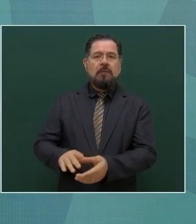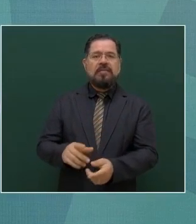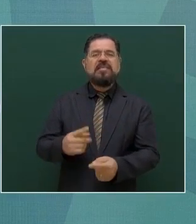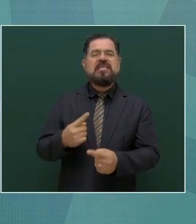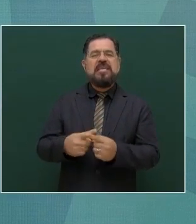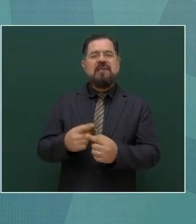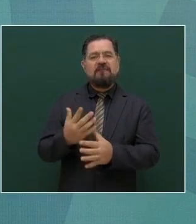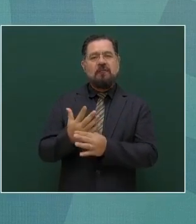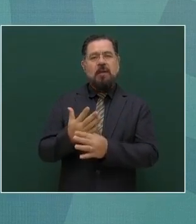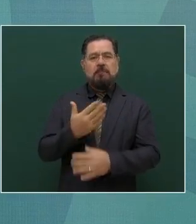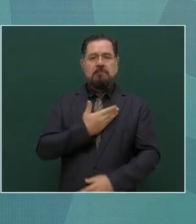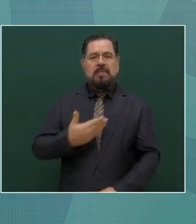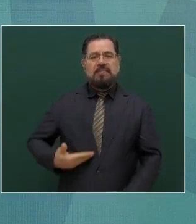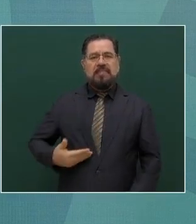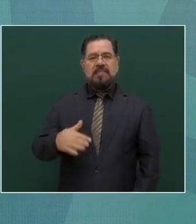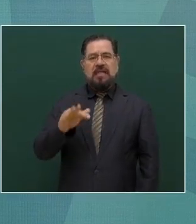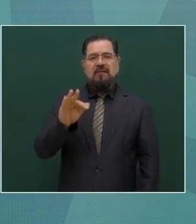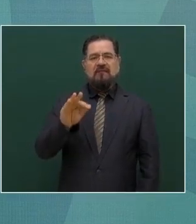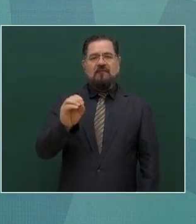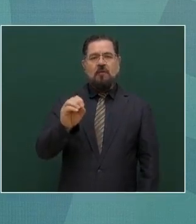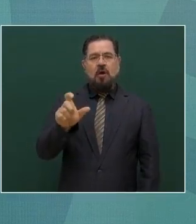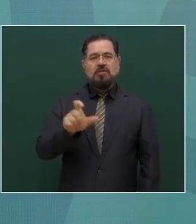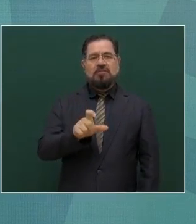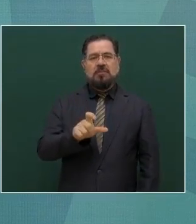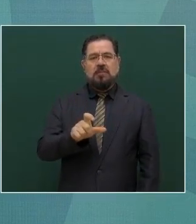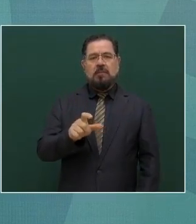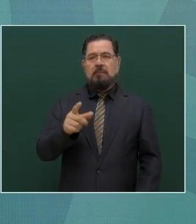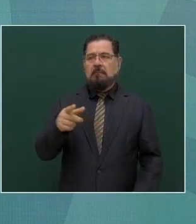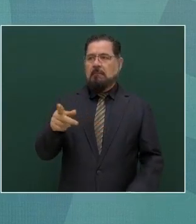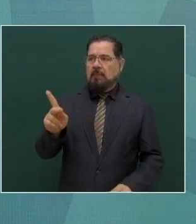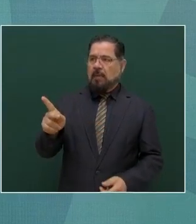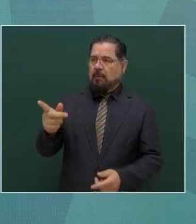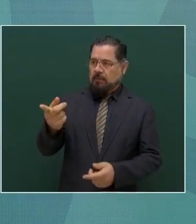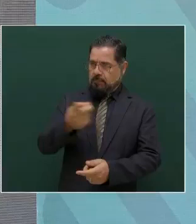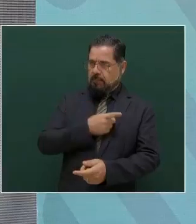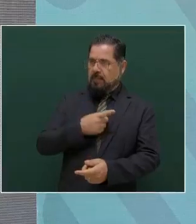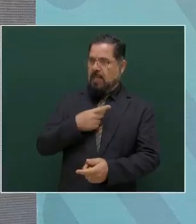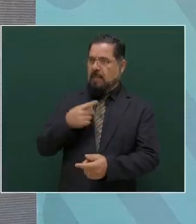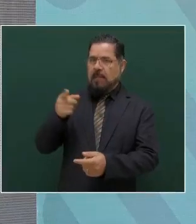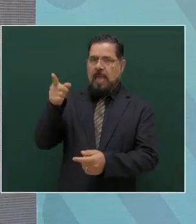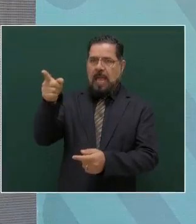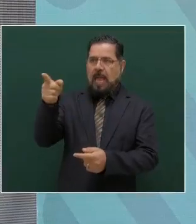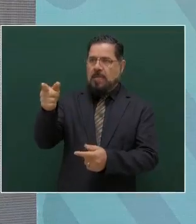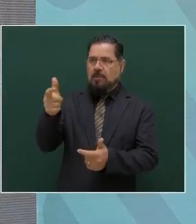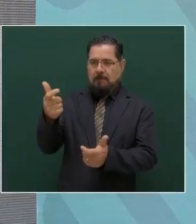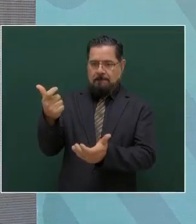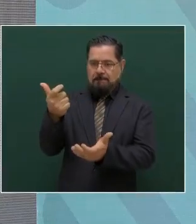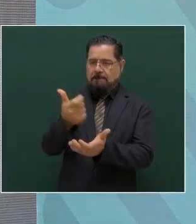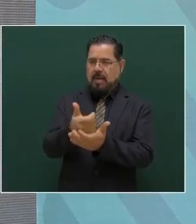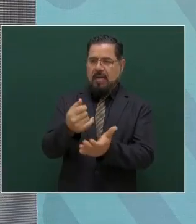contribuyentes. Imagínense, Instituto de la Transparencia, que su primera decisión